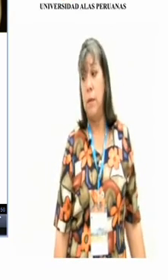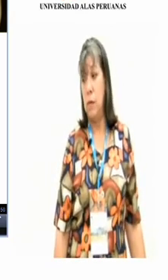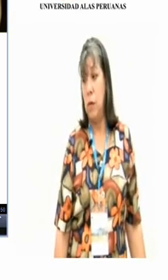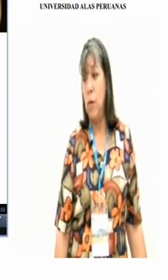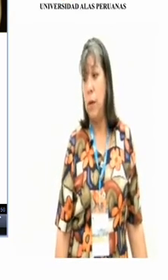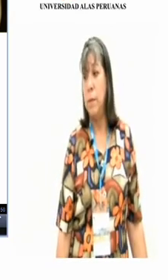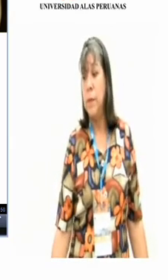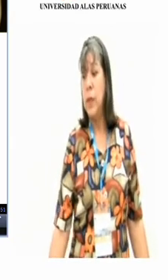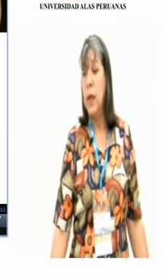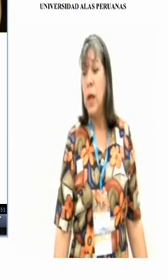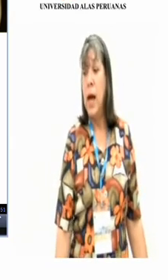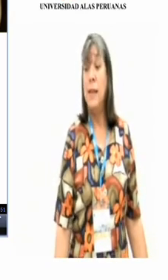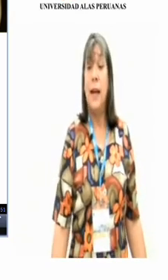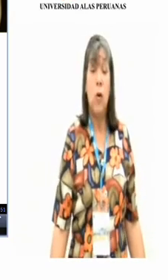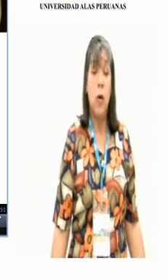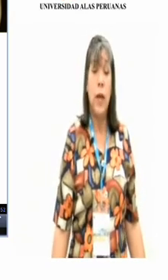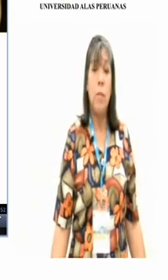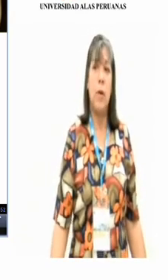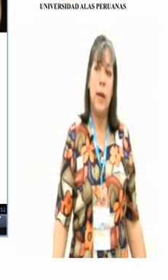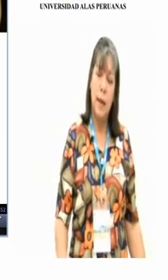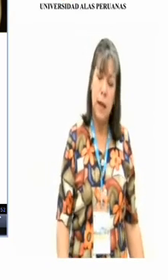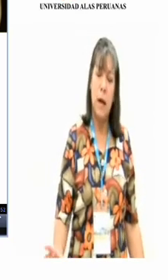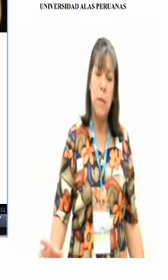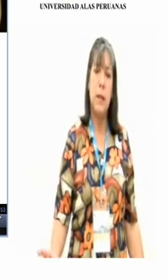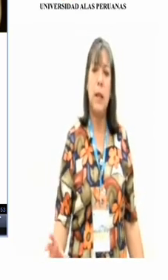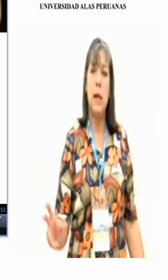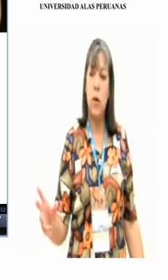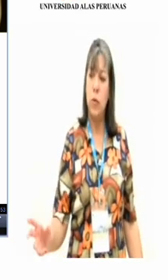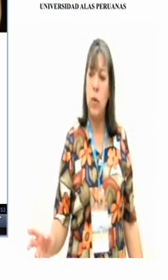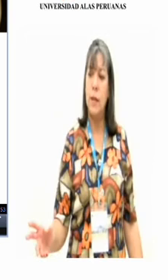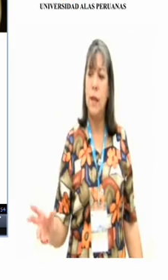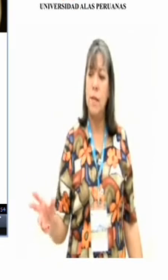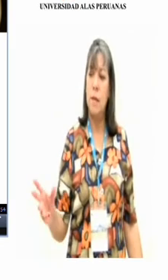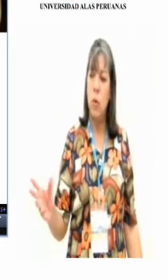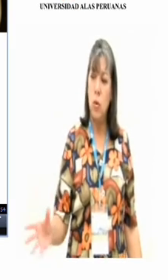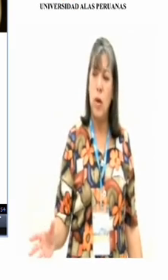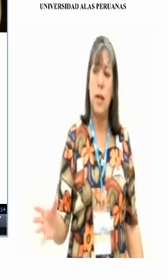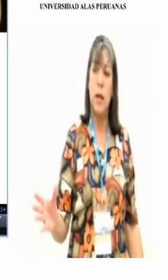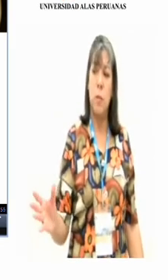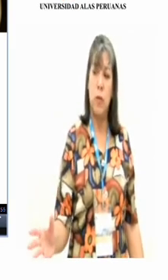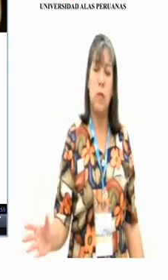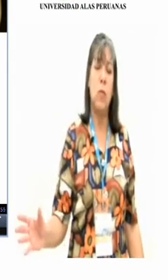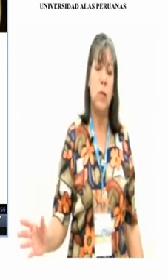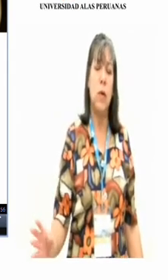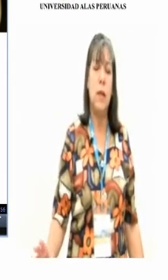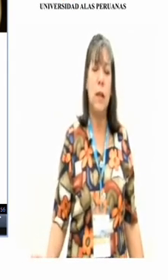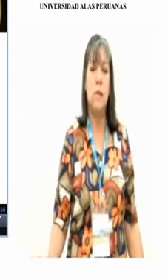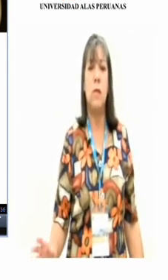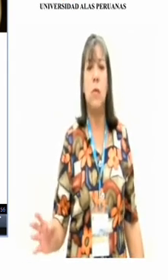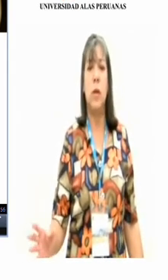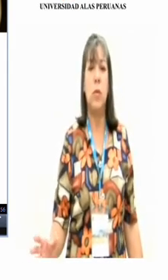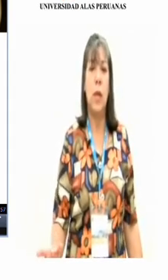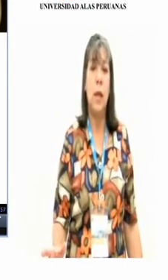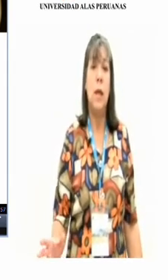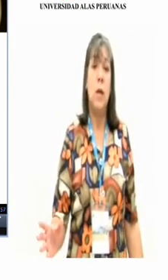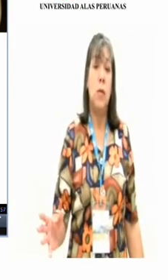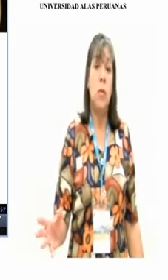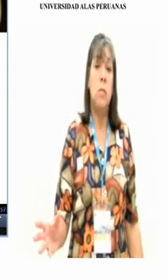sus intervenciones. Andragógica, porque generalmente los estudiantes que se involucran en el proceso de educación a